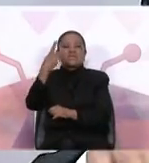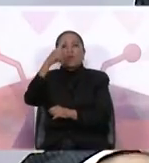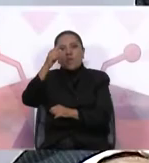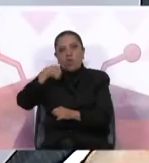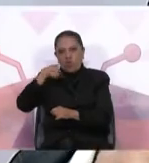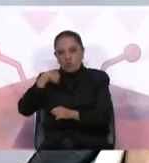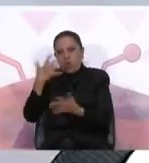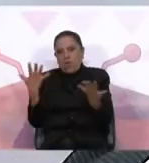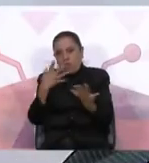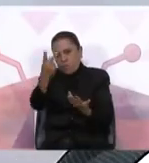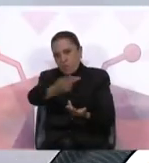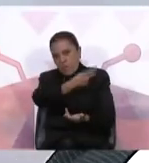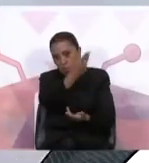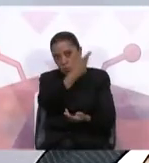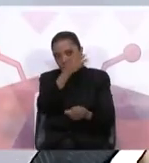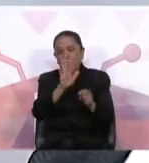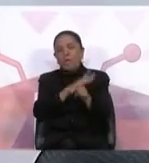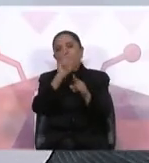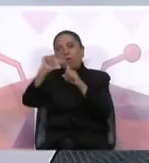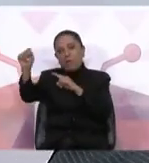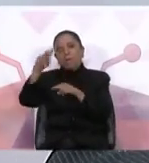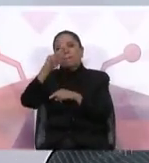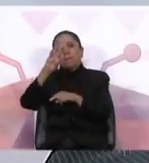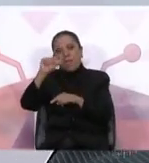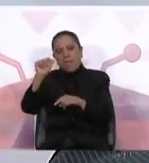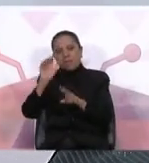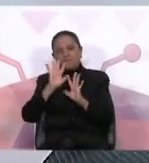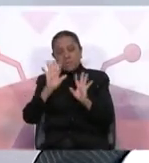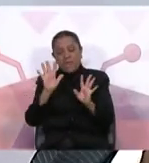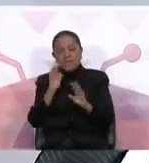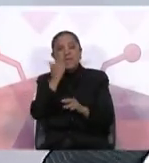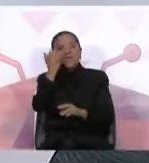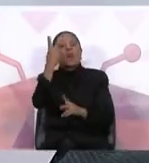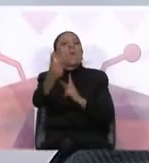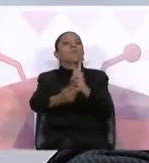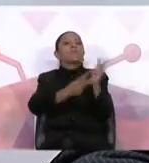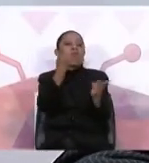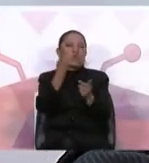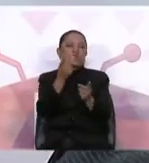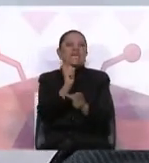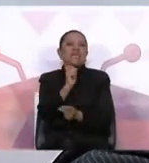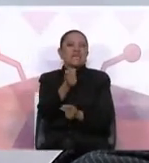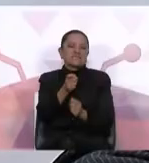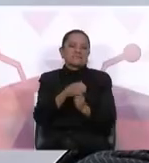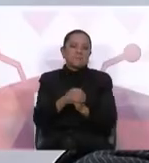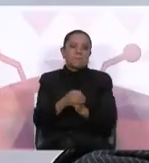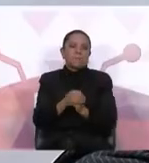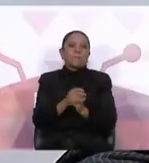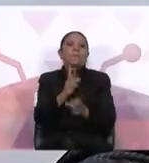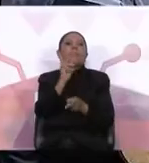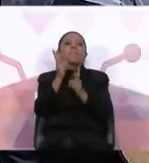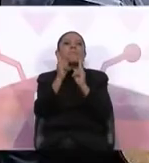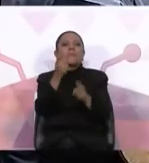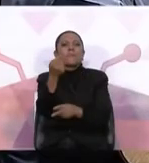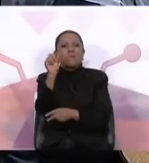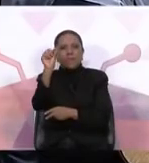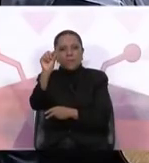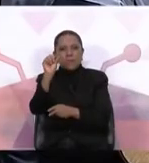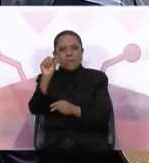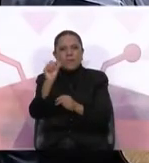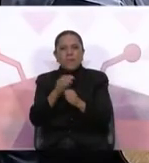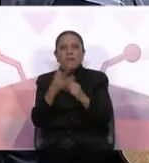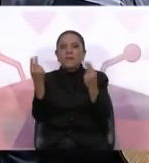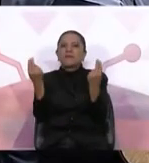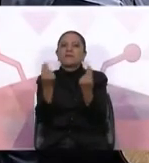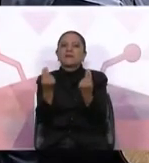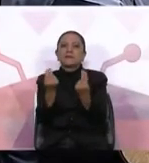candidato el senador con licencia y la pregunta es la siguiente se ha hablado poco de la necesidad de